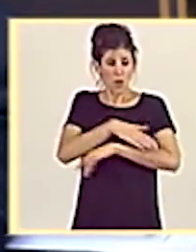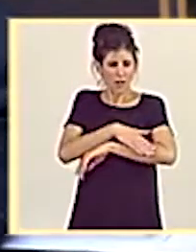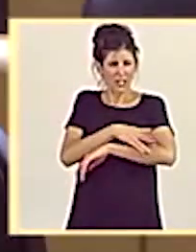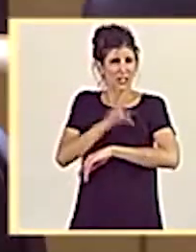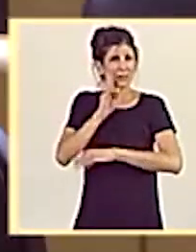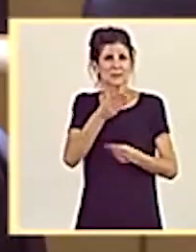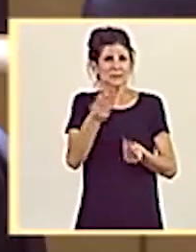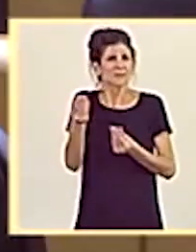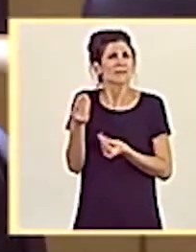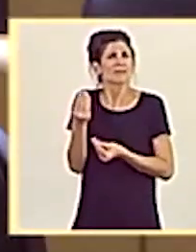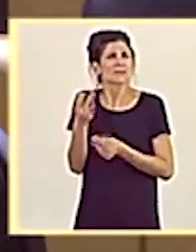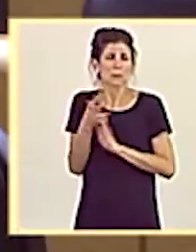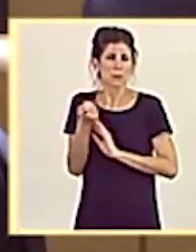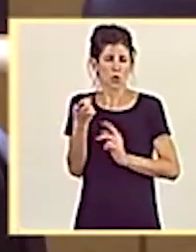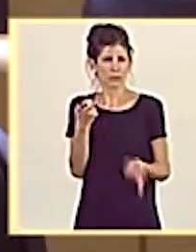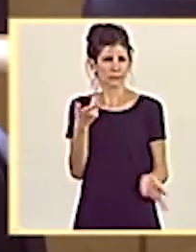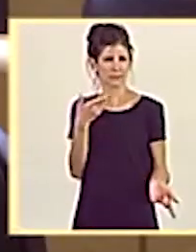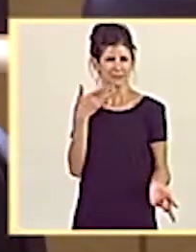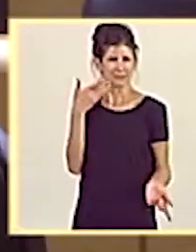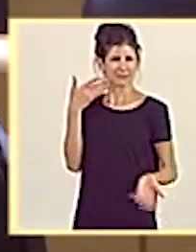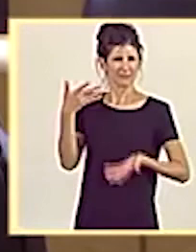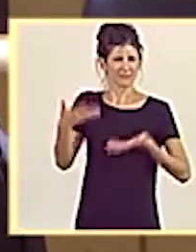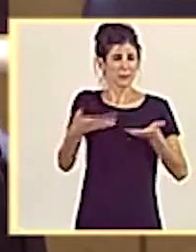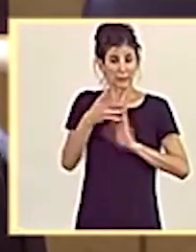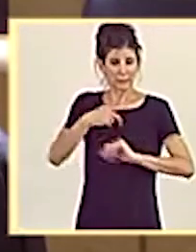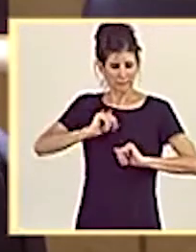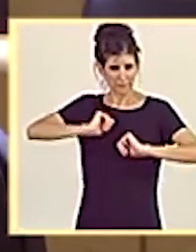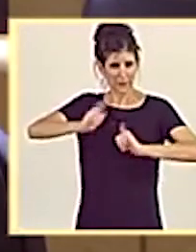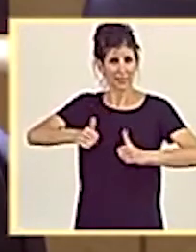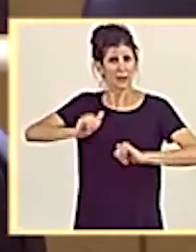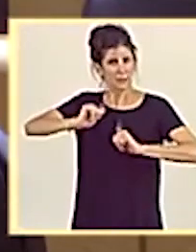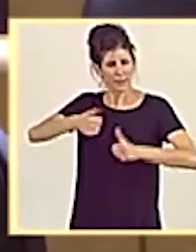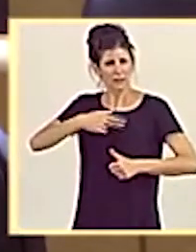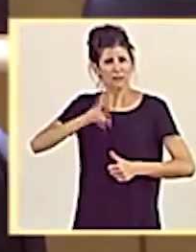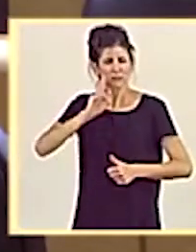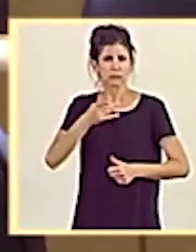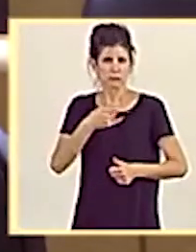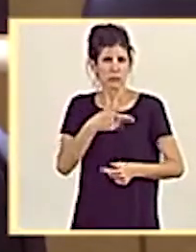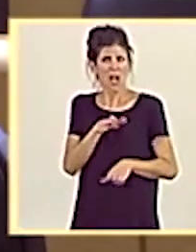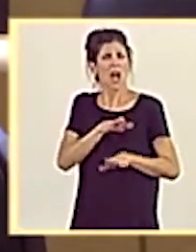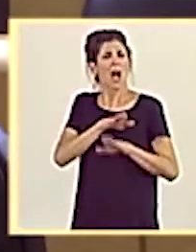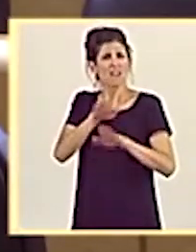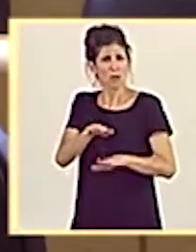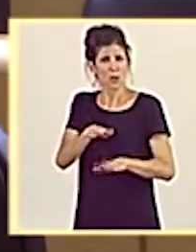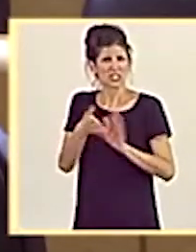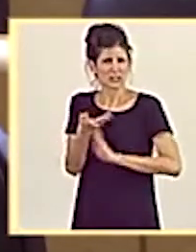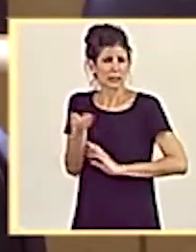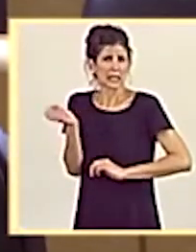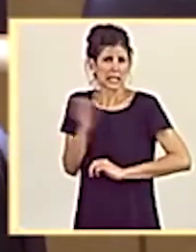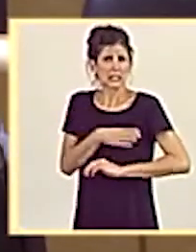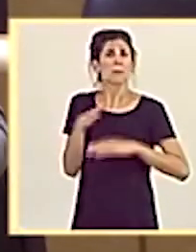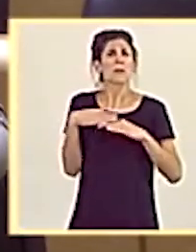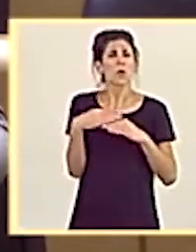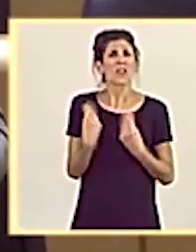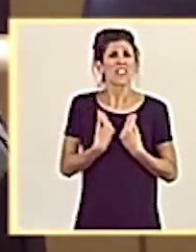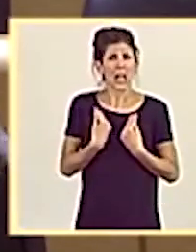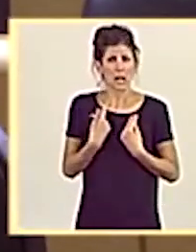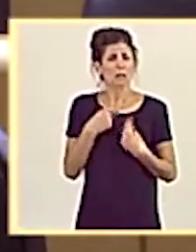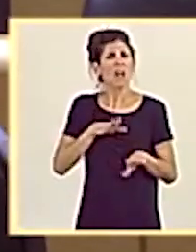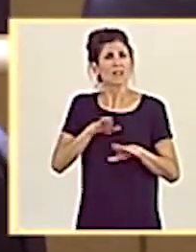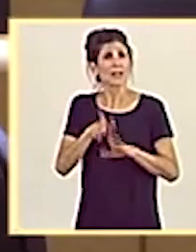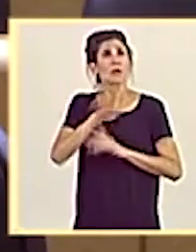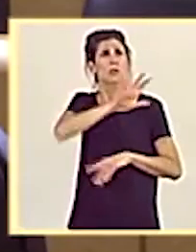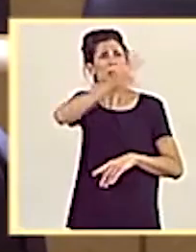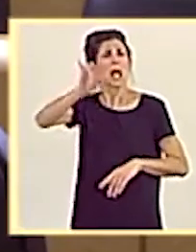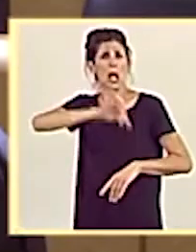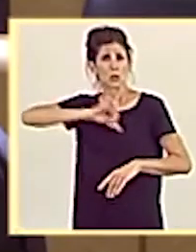gobierno mucha prepotencia. Estuvimos desde el principio a favor de esta propuesta de ingreso mínimo vital, incluso en aquellas comunidades